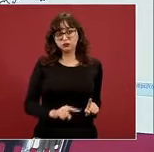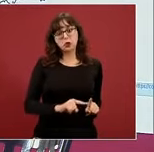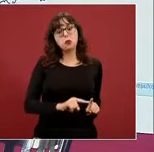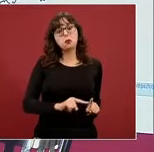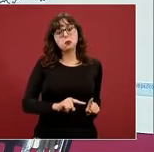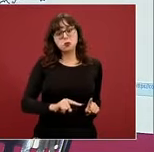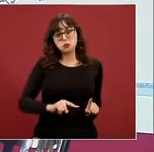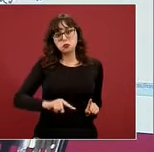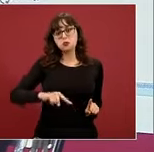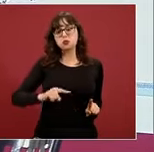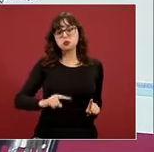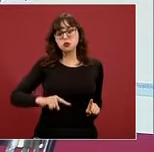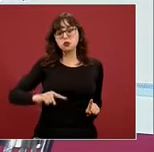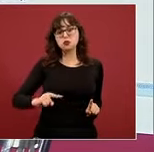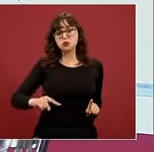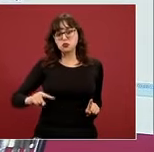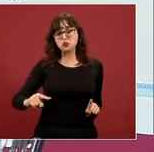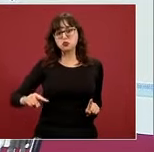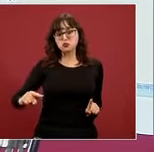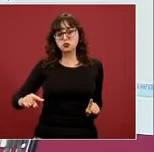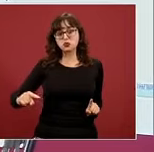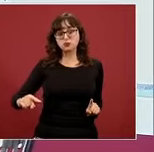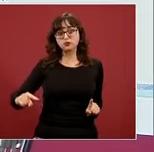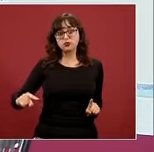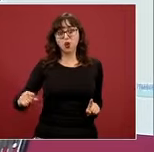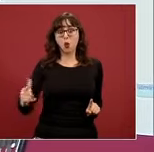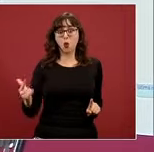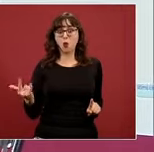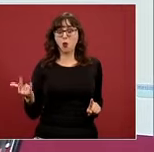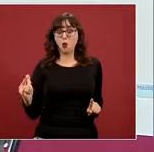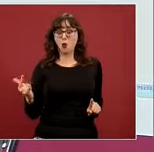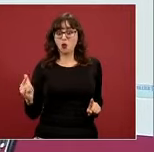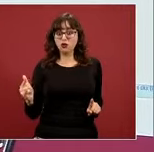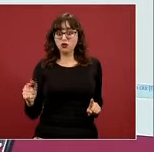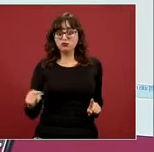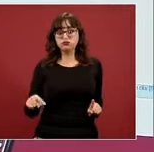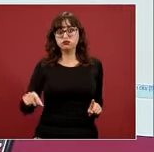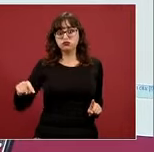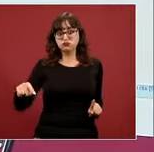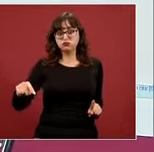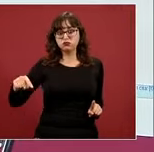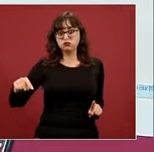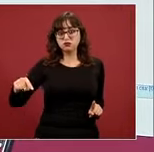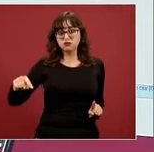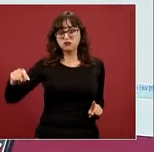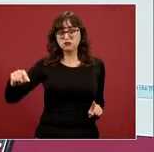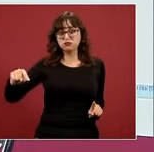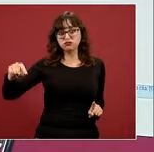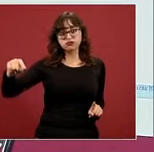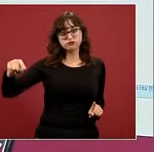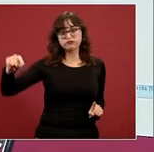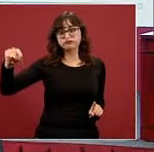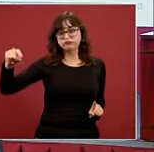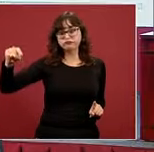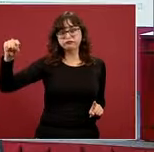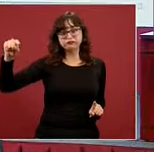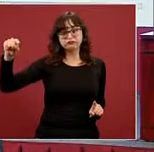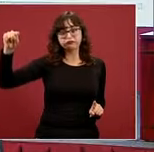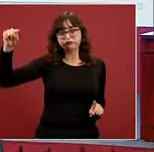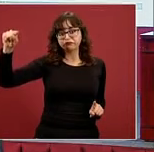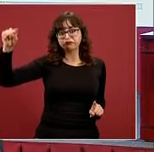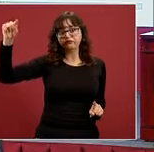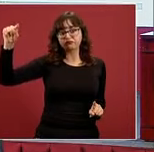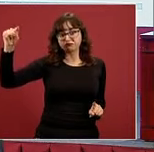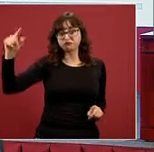tuvieron mínima transmisión y desde junio empezó un rebrote que después se ha ido incrementando progresivamente y